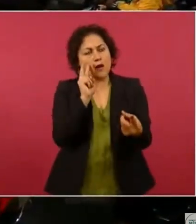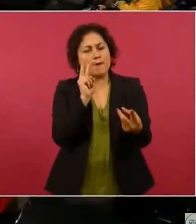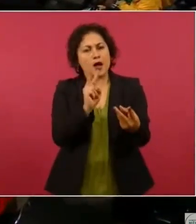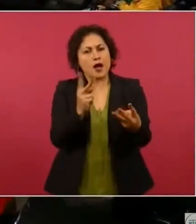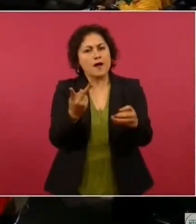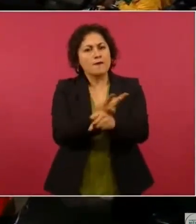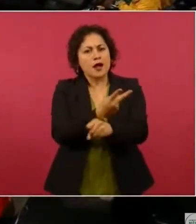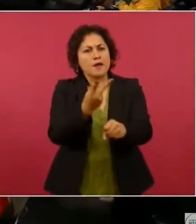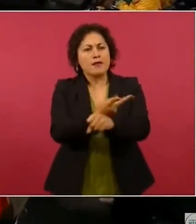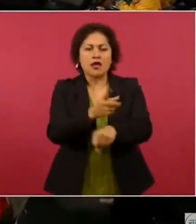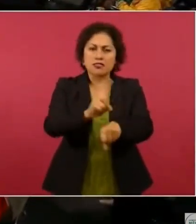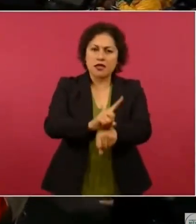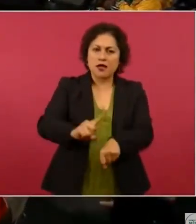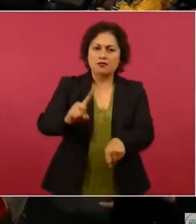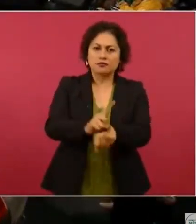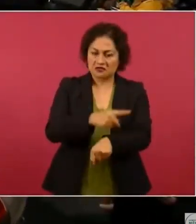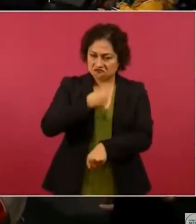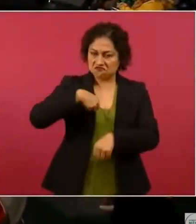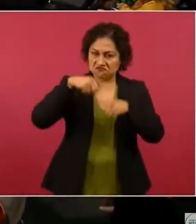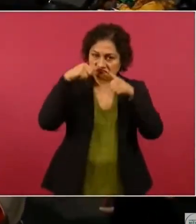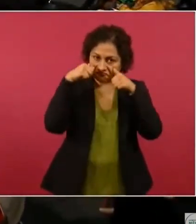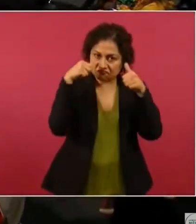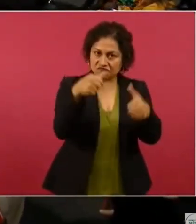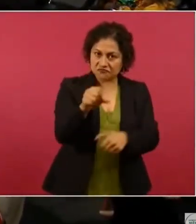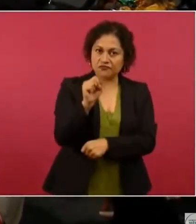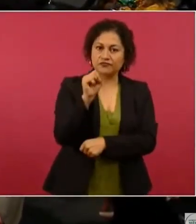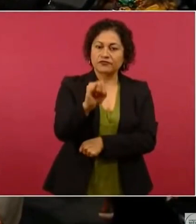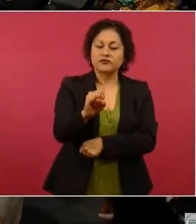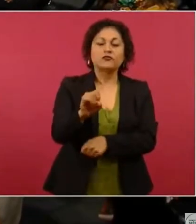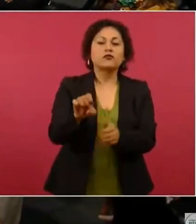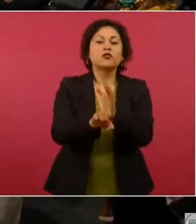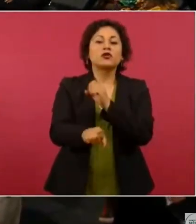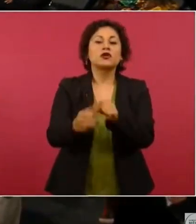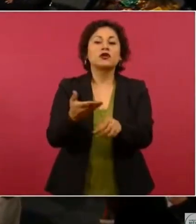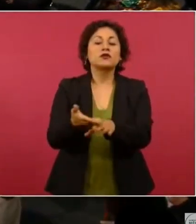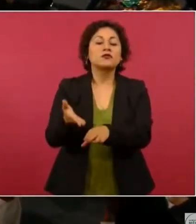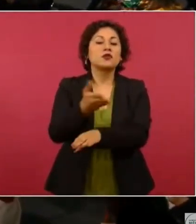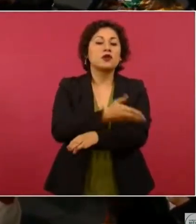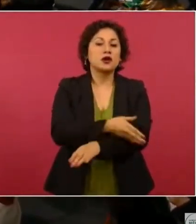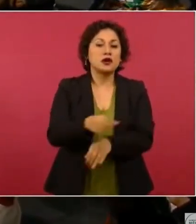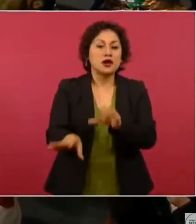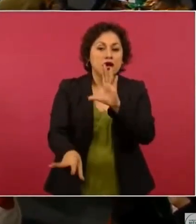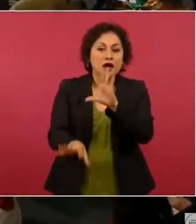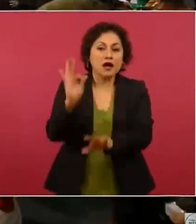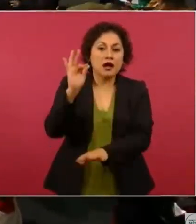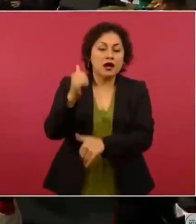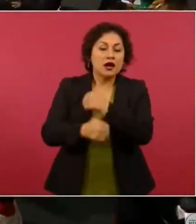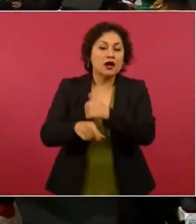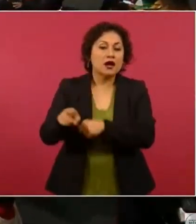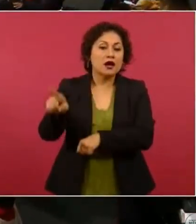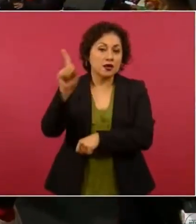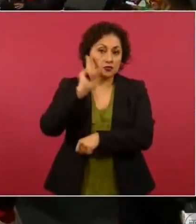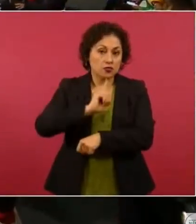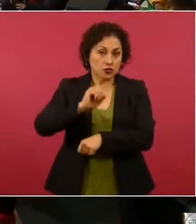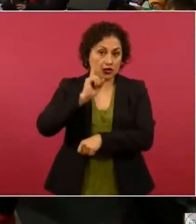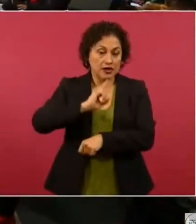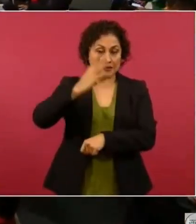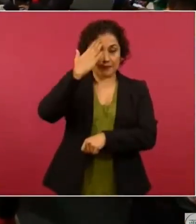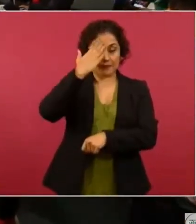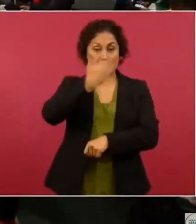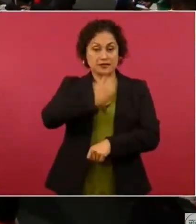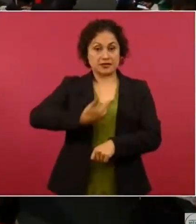país. Cuando se dio el momento de la elección de la presidenta para la Suprema Corte de Justicia,